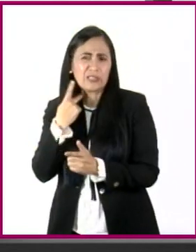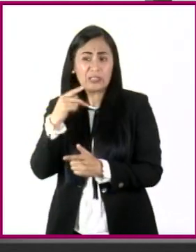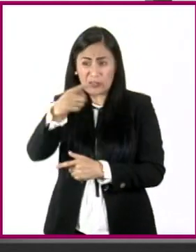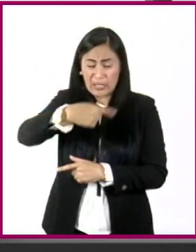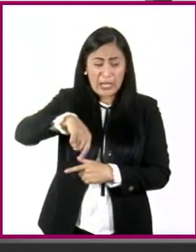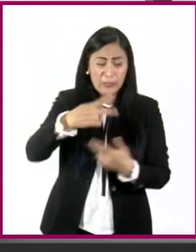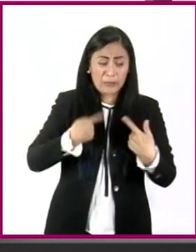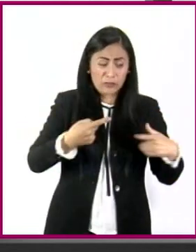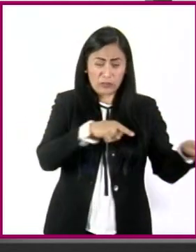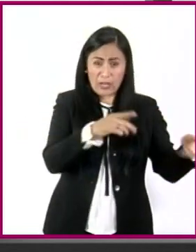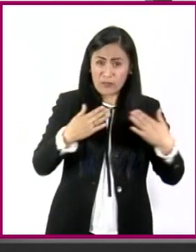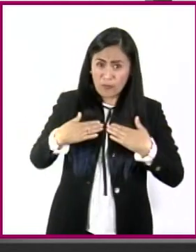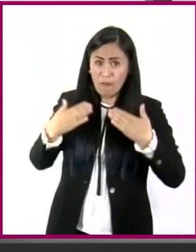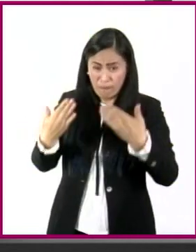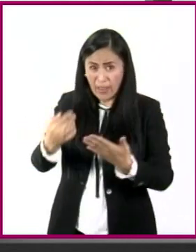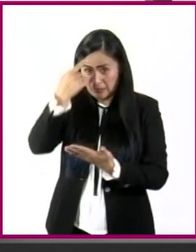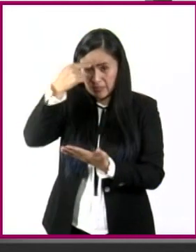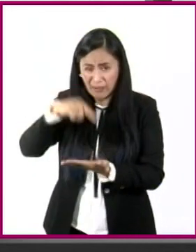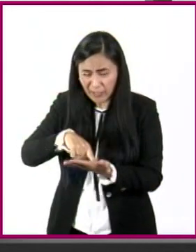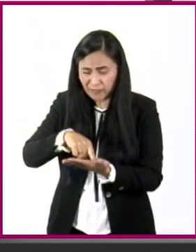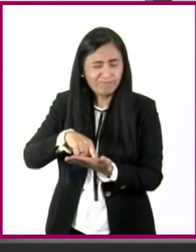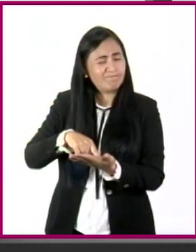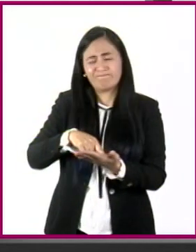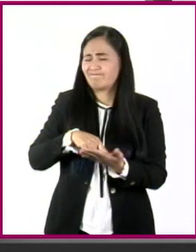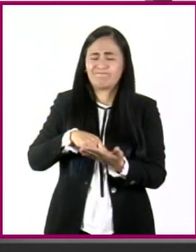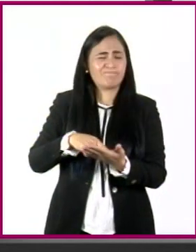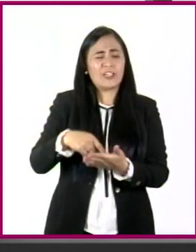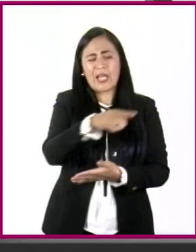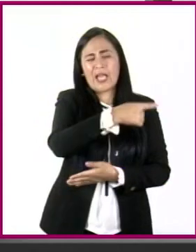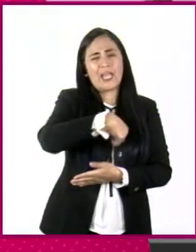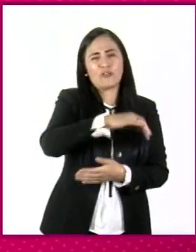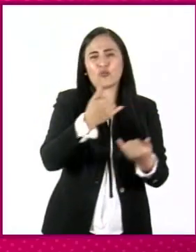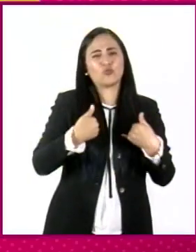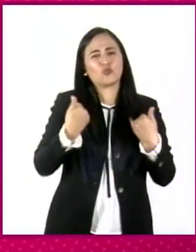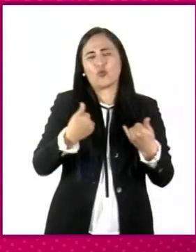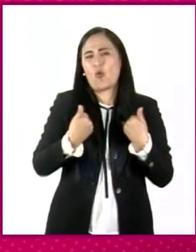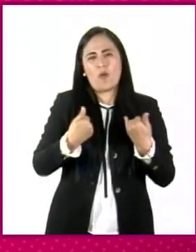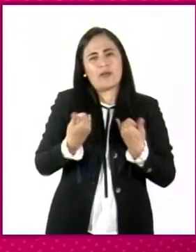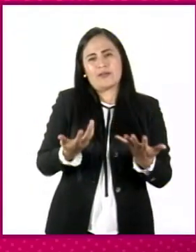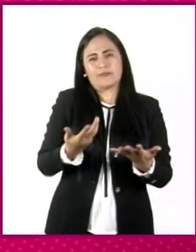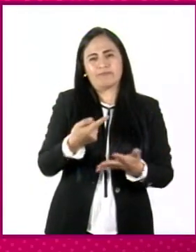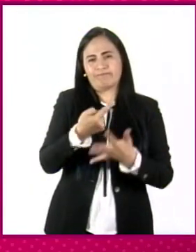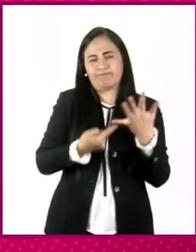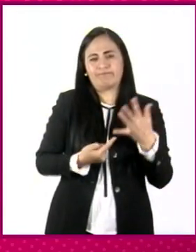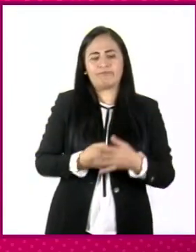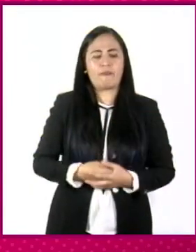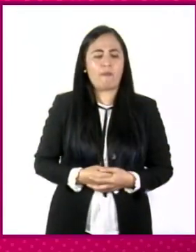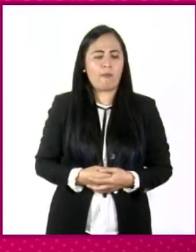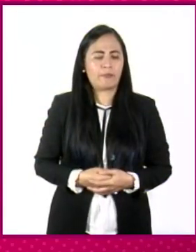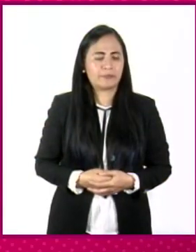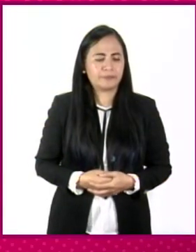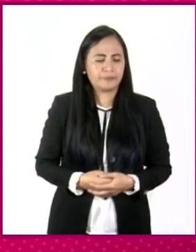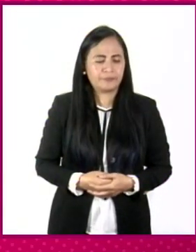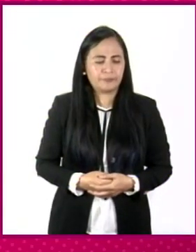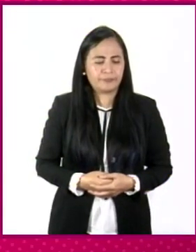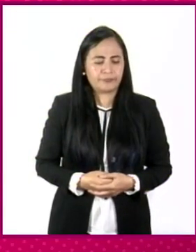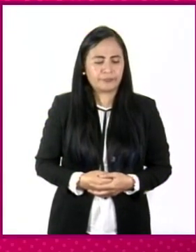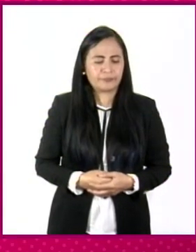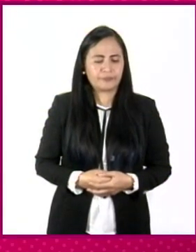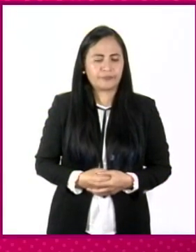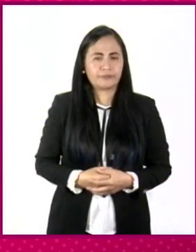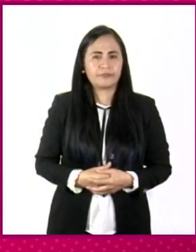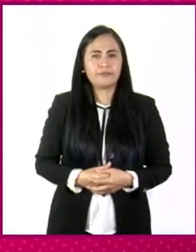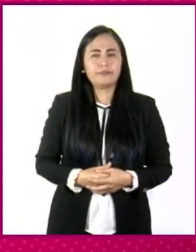credibilidad ciudadana, principalmente entre el sector más joven de la población. Las figuras que regulan